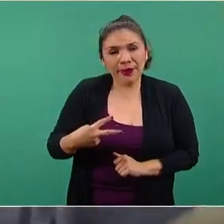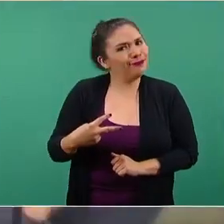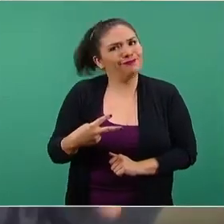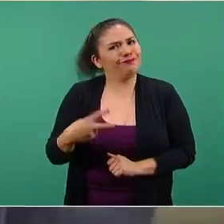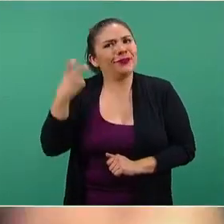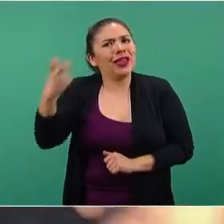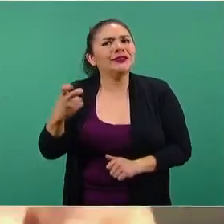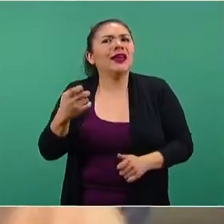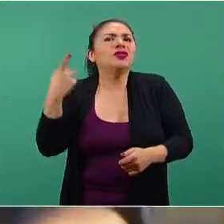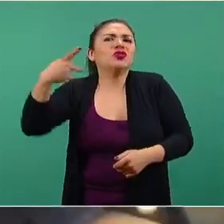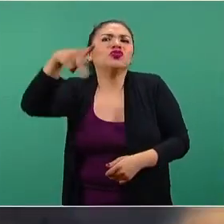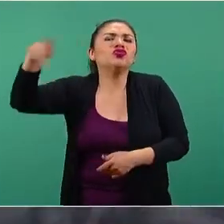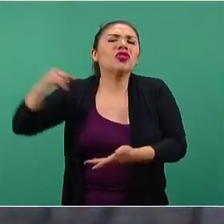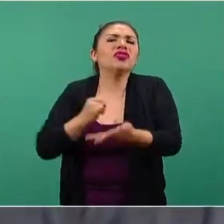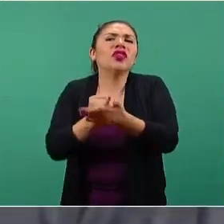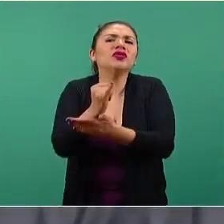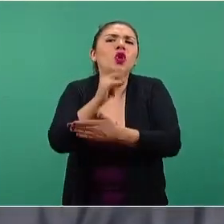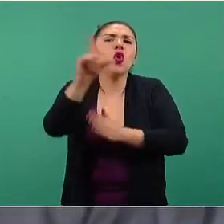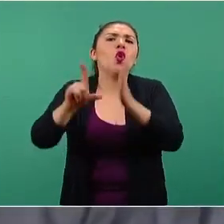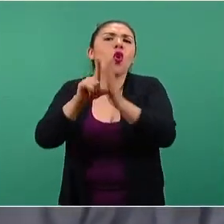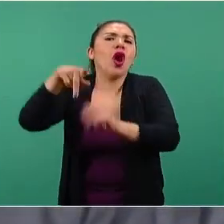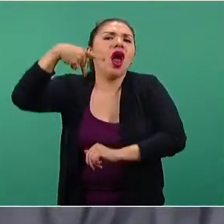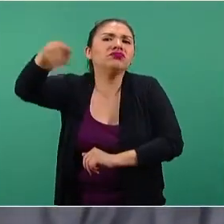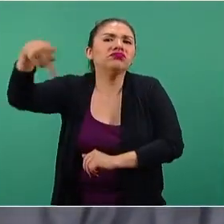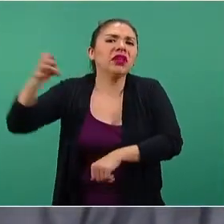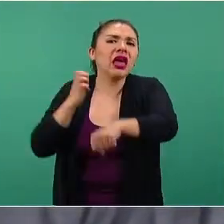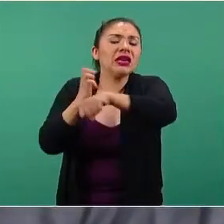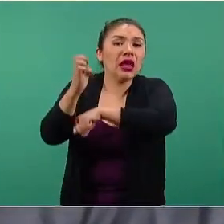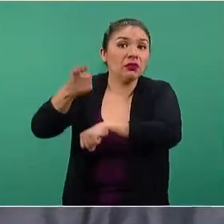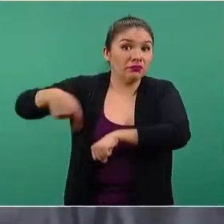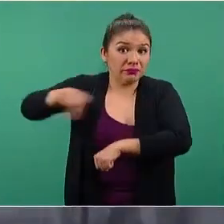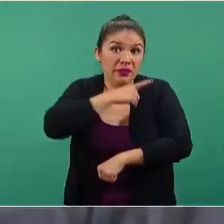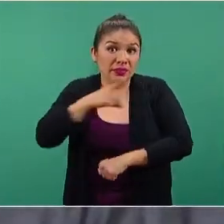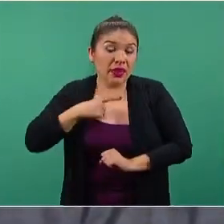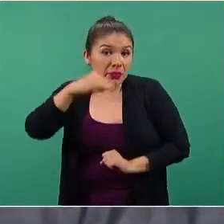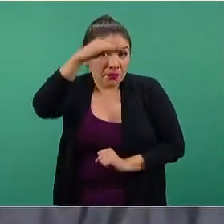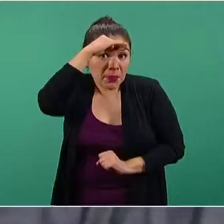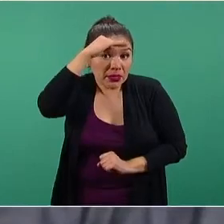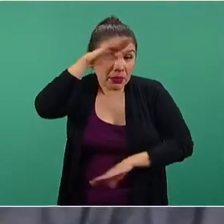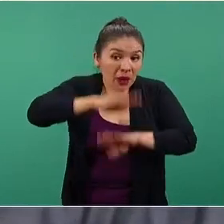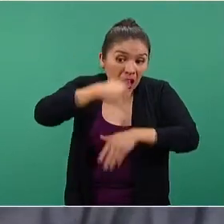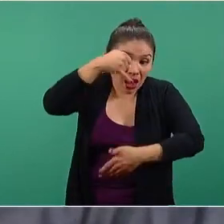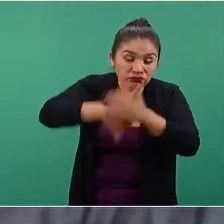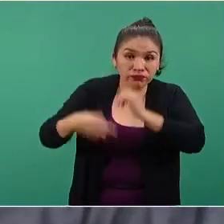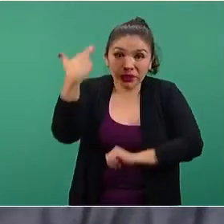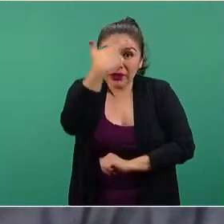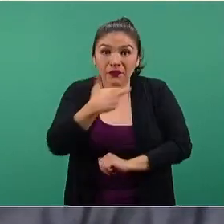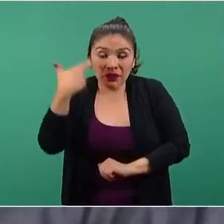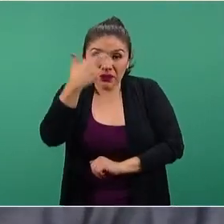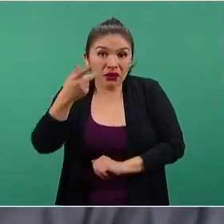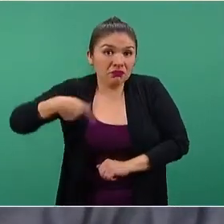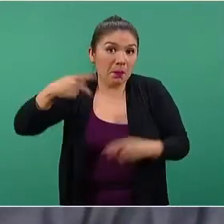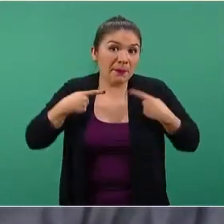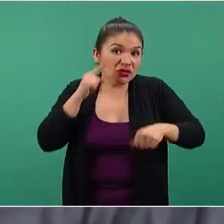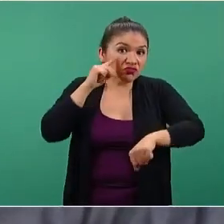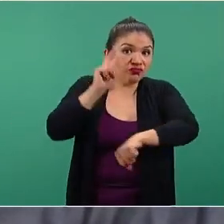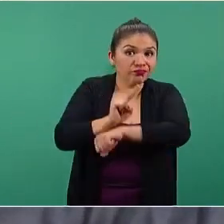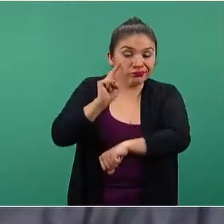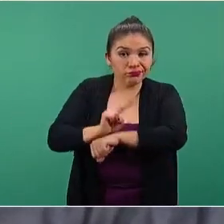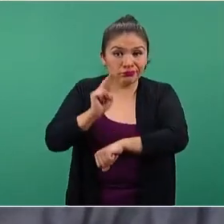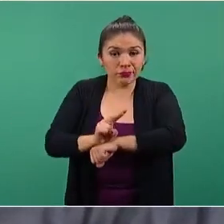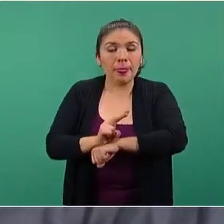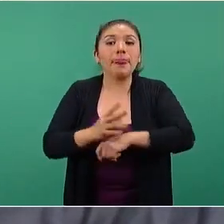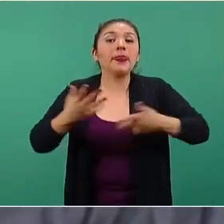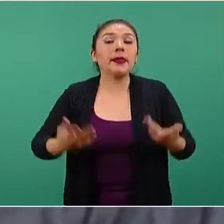Estos son decisiones operativas locales que son sujetas de reflexión y de revisión por parte de los supervisores.